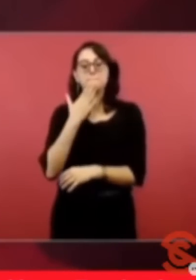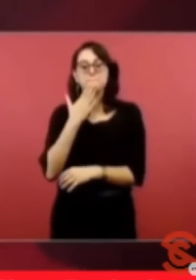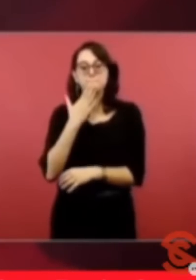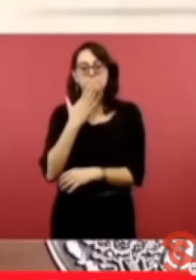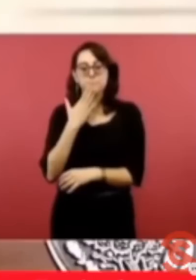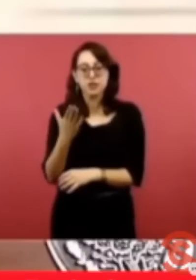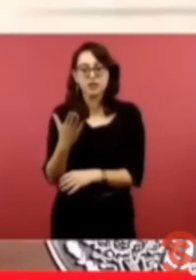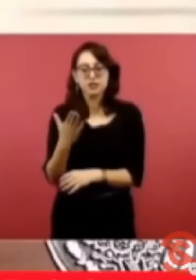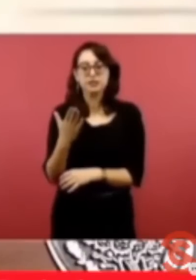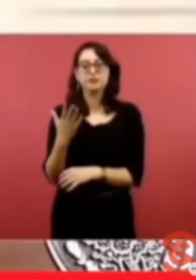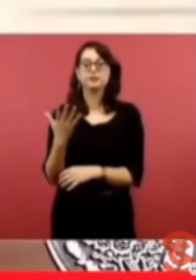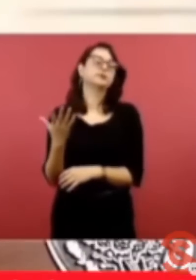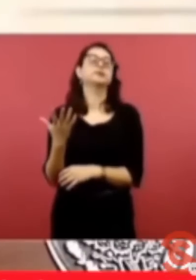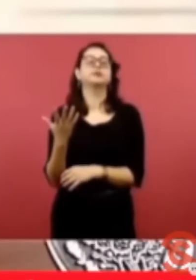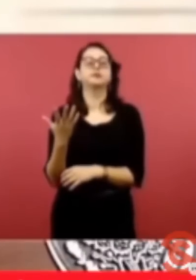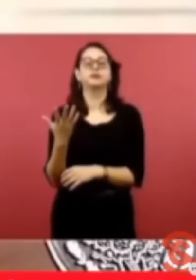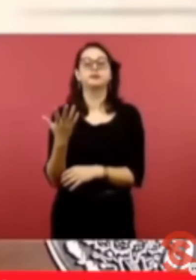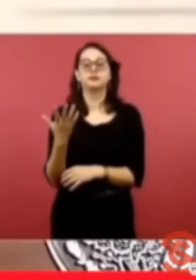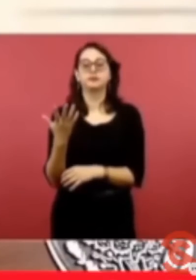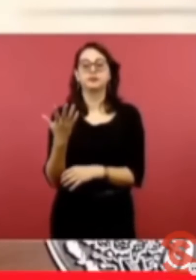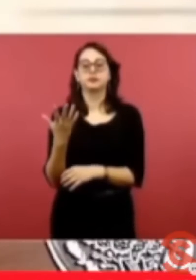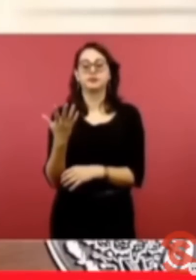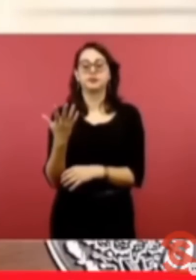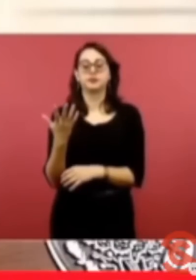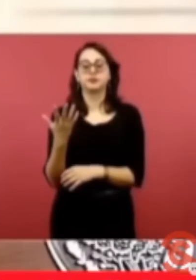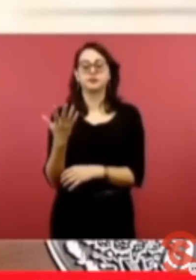de la hacienda pública.